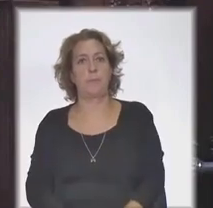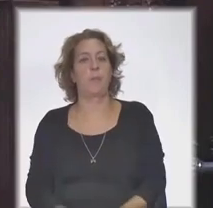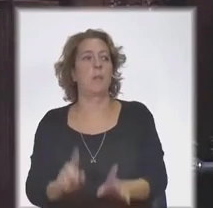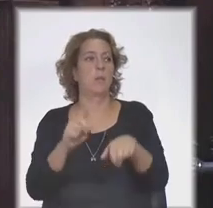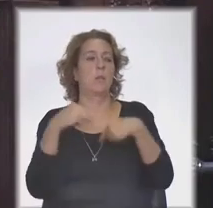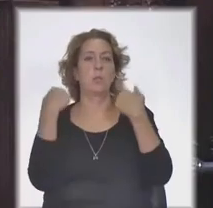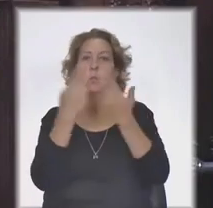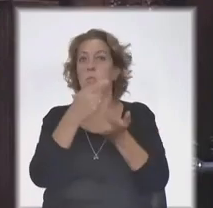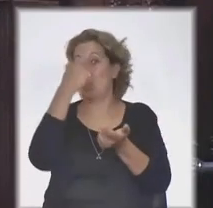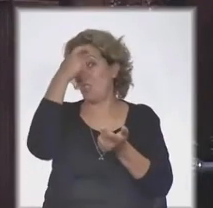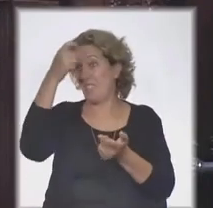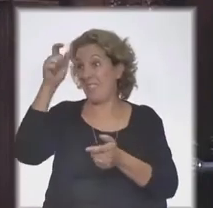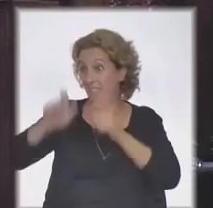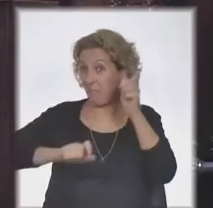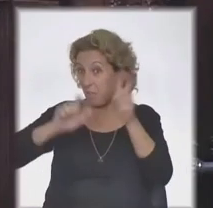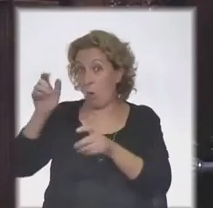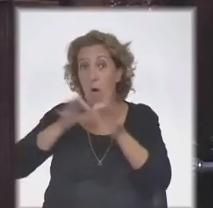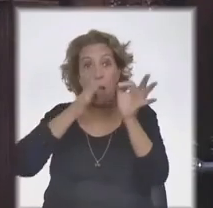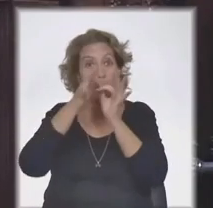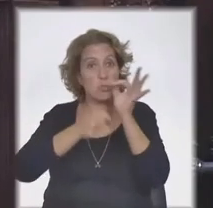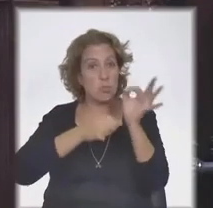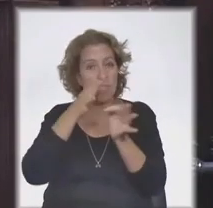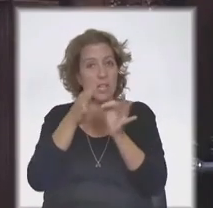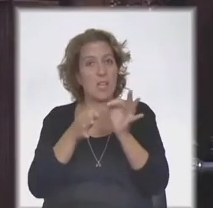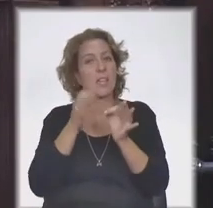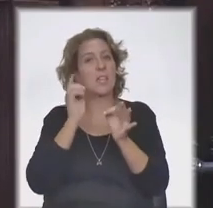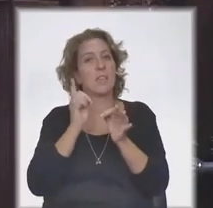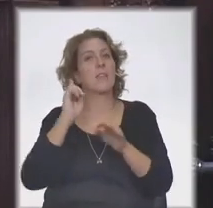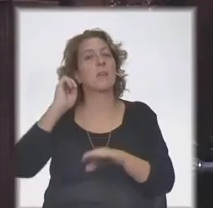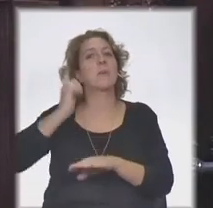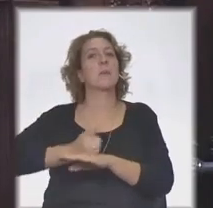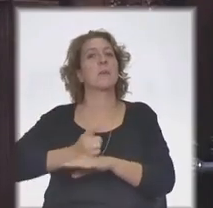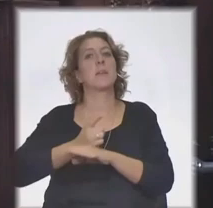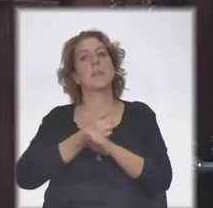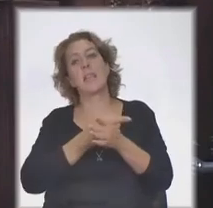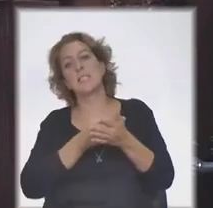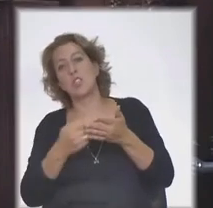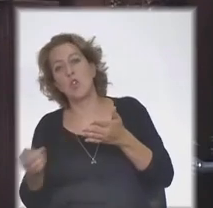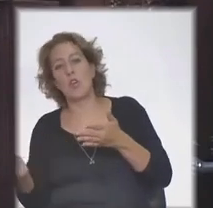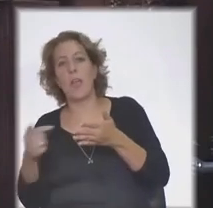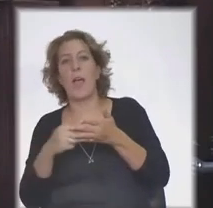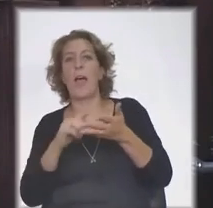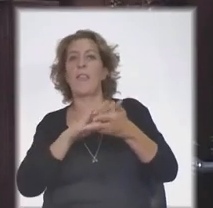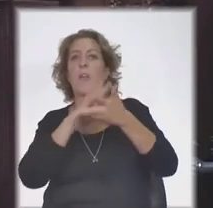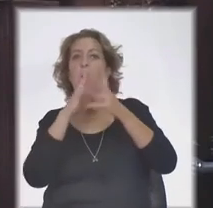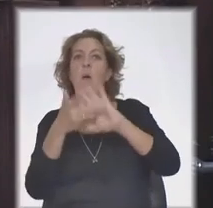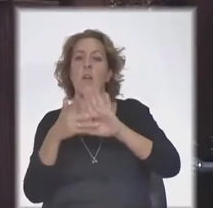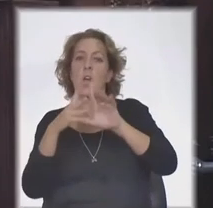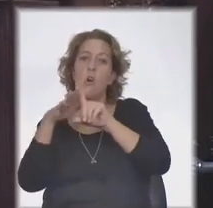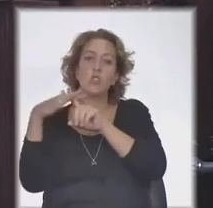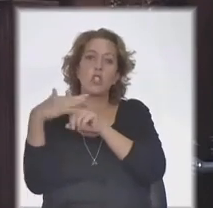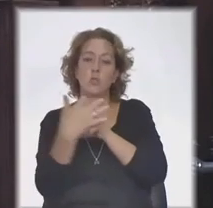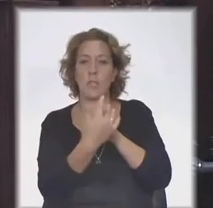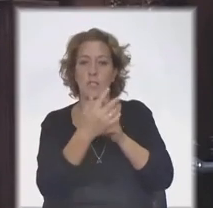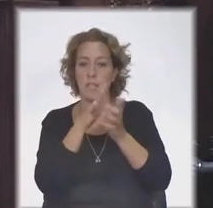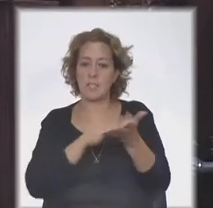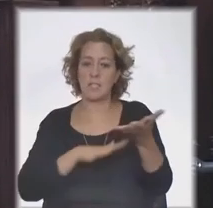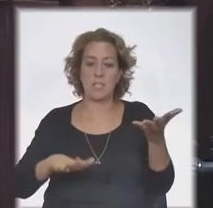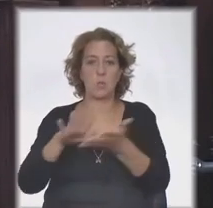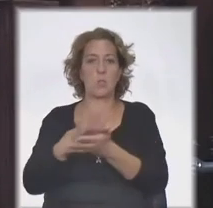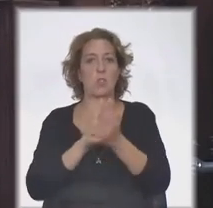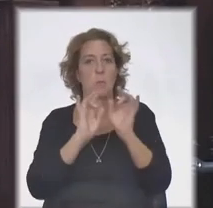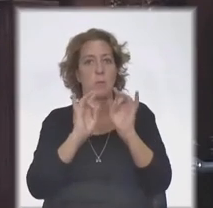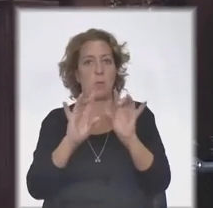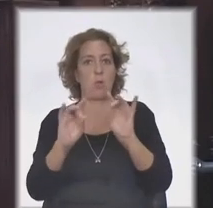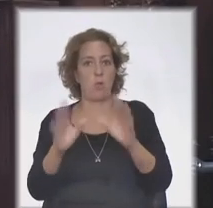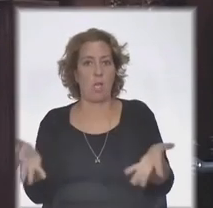Nuestros científicos nos dicen, nos aconsejan que se deben tomar medidas transitorias, adecuadas y contextualizadas a la situación